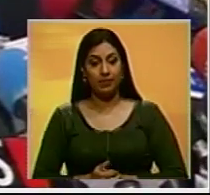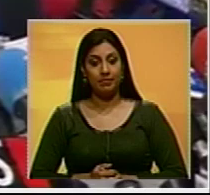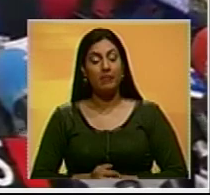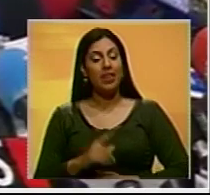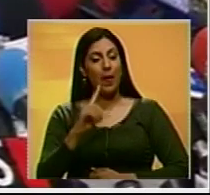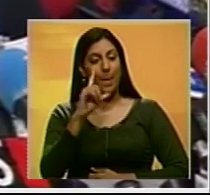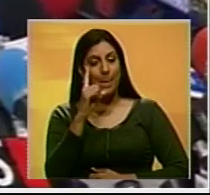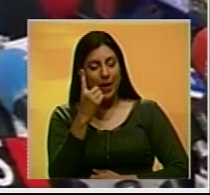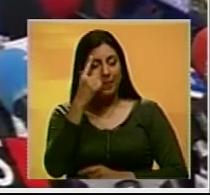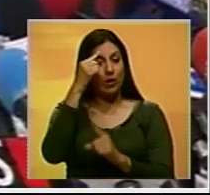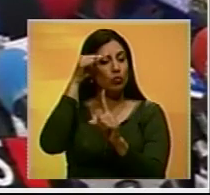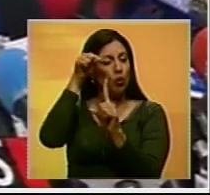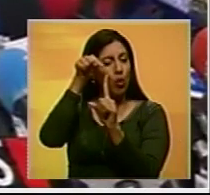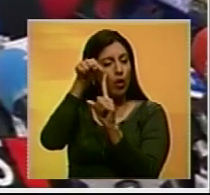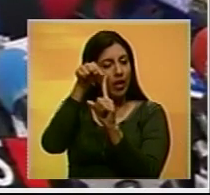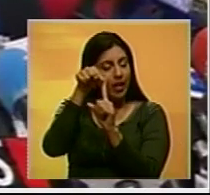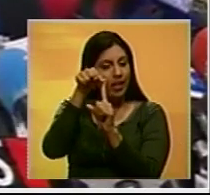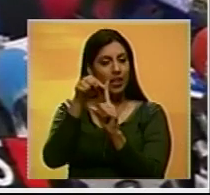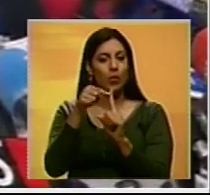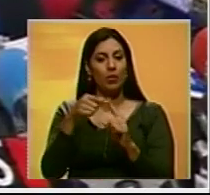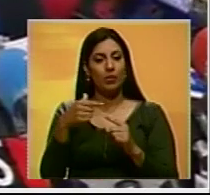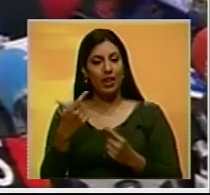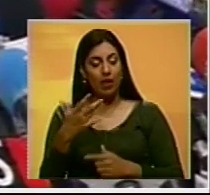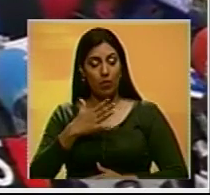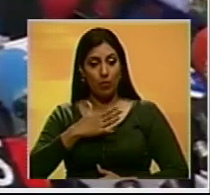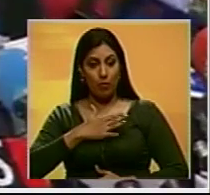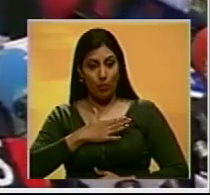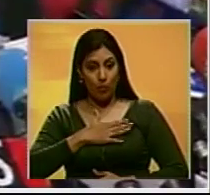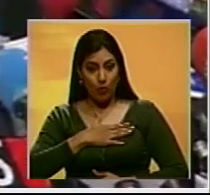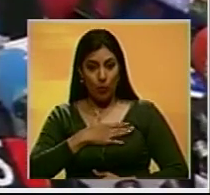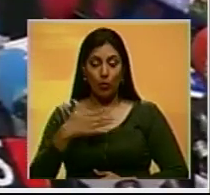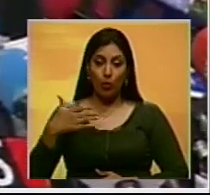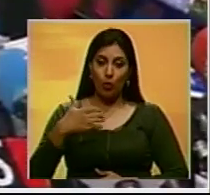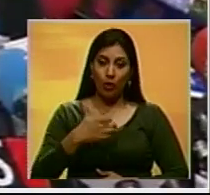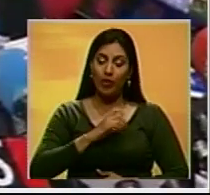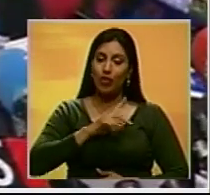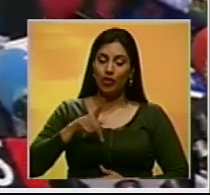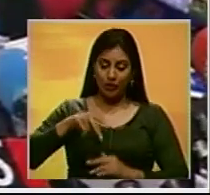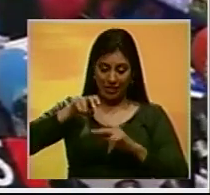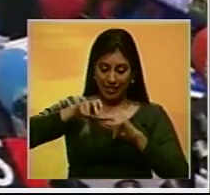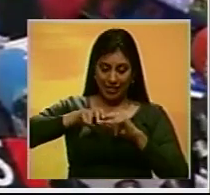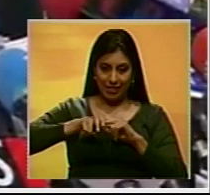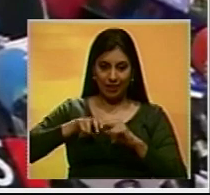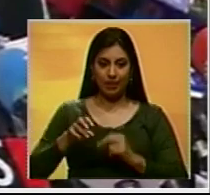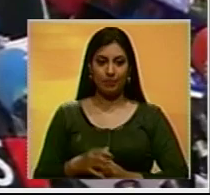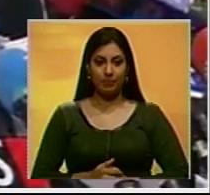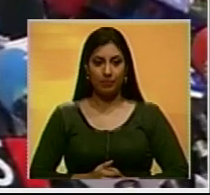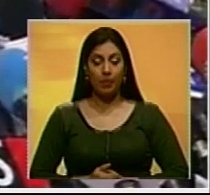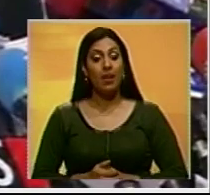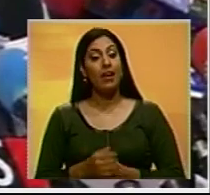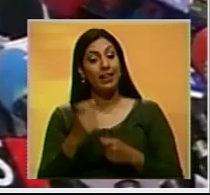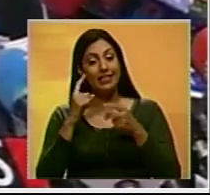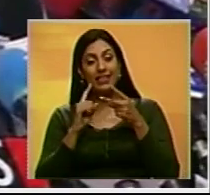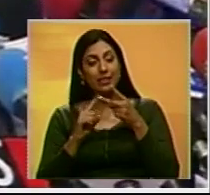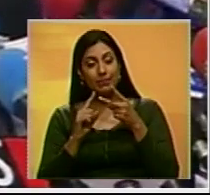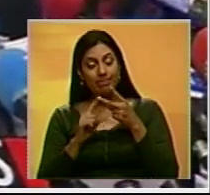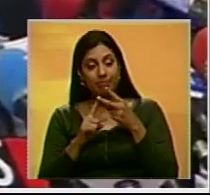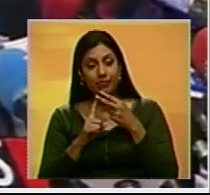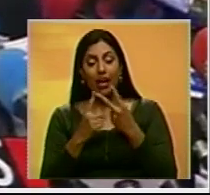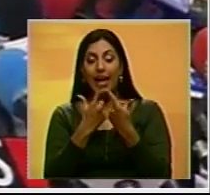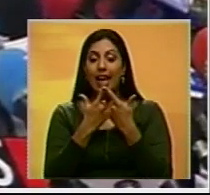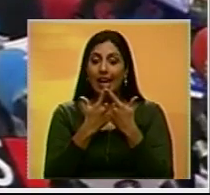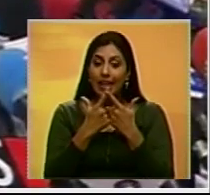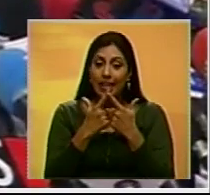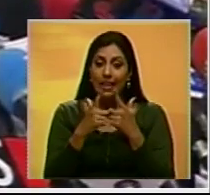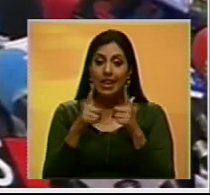el primer objetivo de la mesa para nosotros, estar sentados allí en la mesa. El segundo,